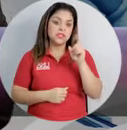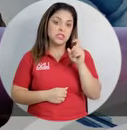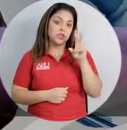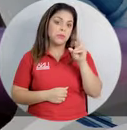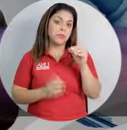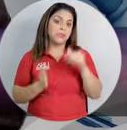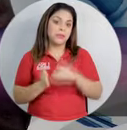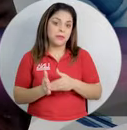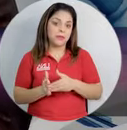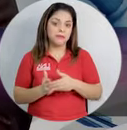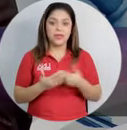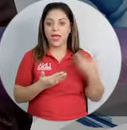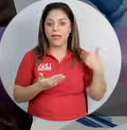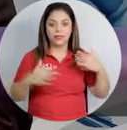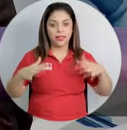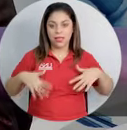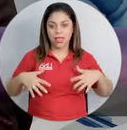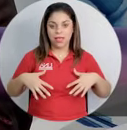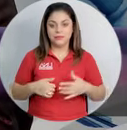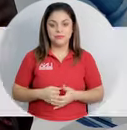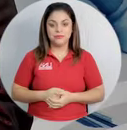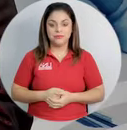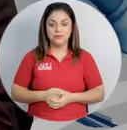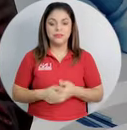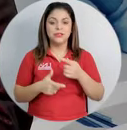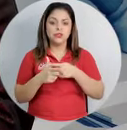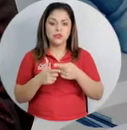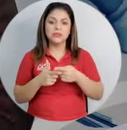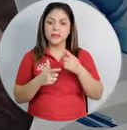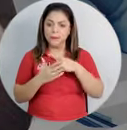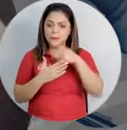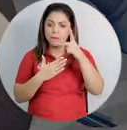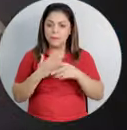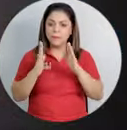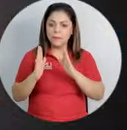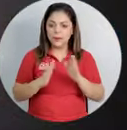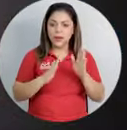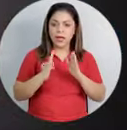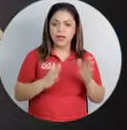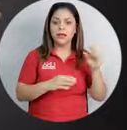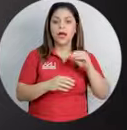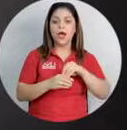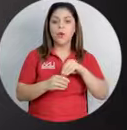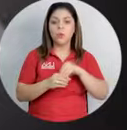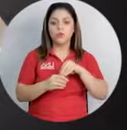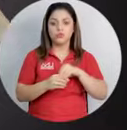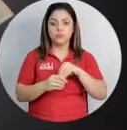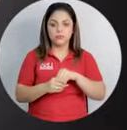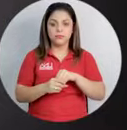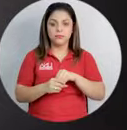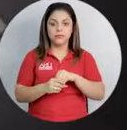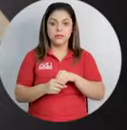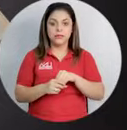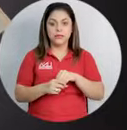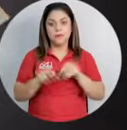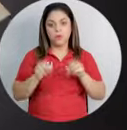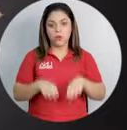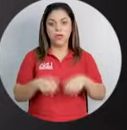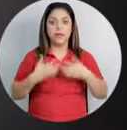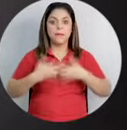con lo que no íbamos a contar a fin de año. Entonces, todos estos planes de ahorro para que hay a nivel de